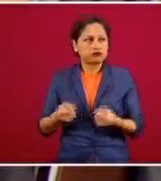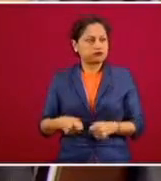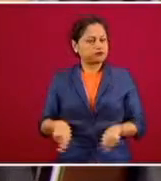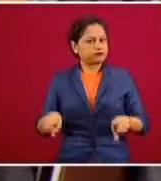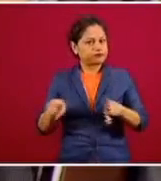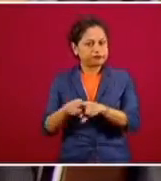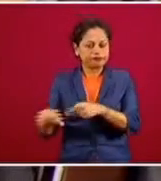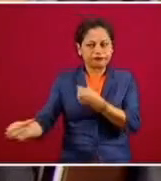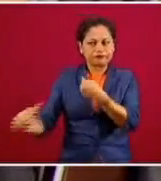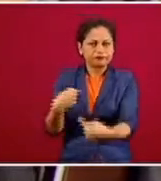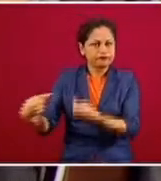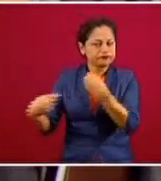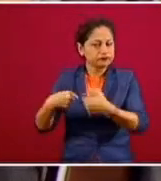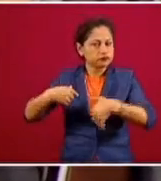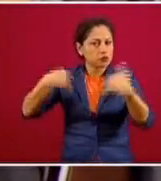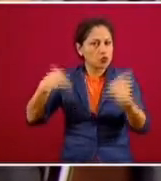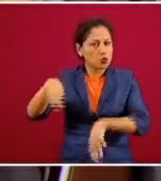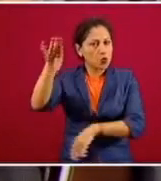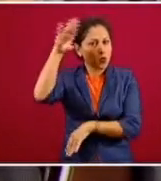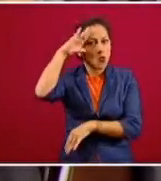contamos con el apoyo,